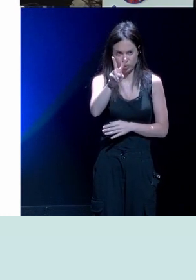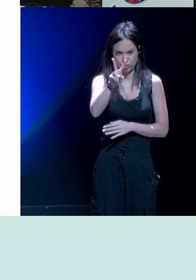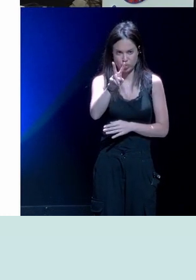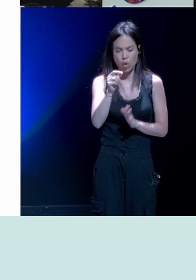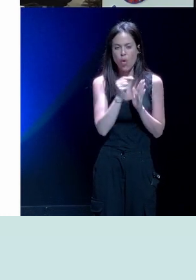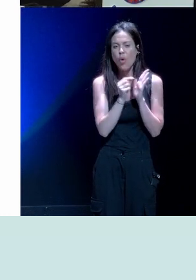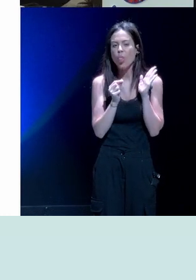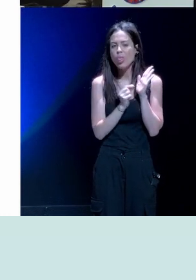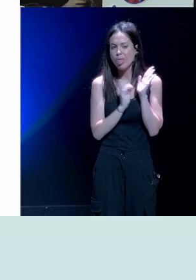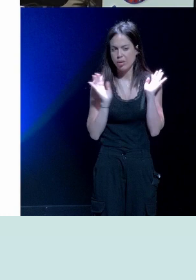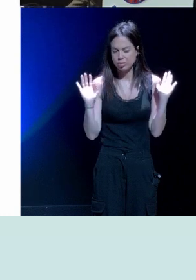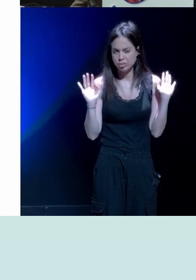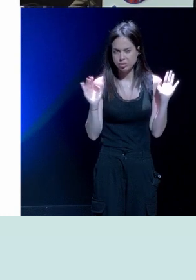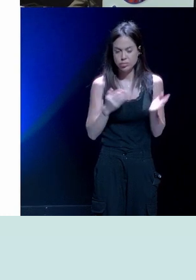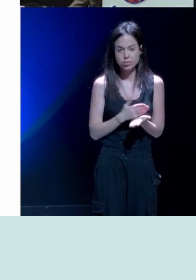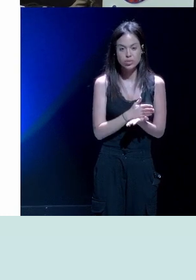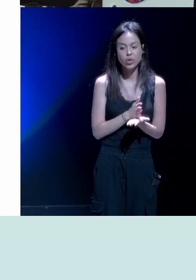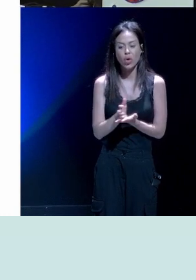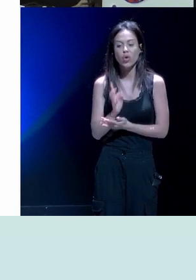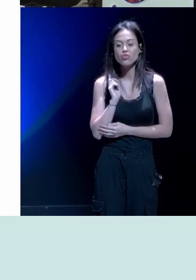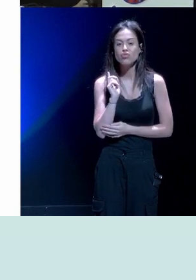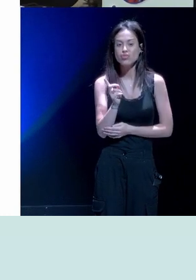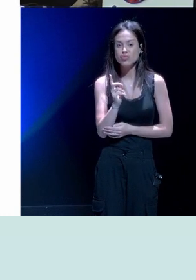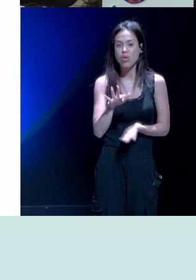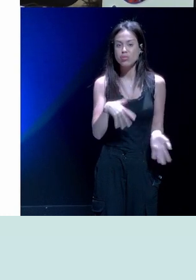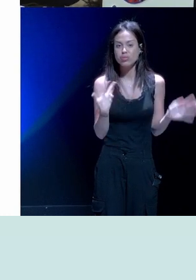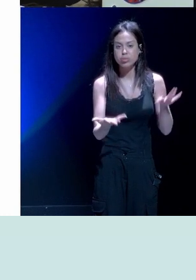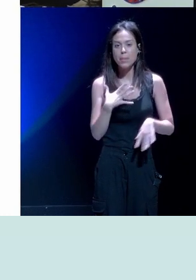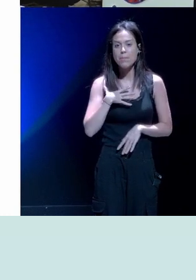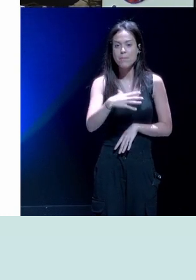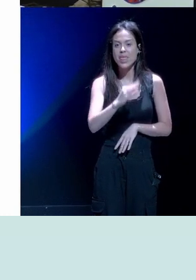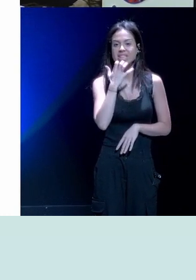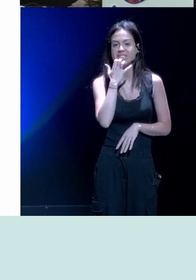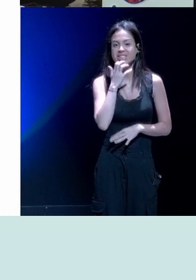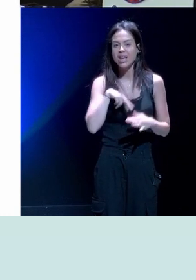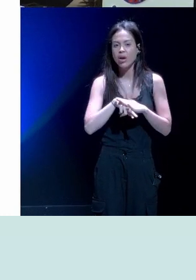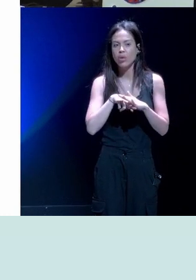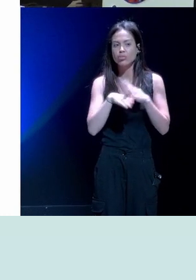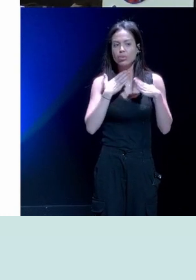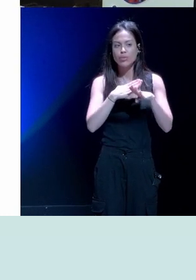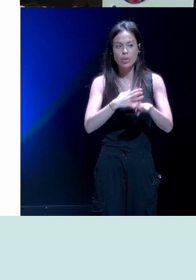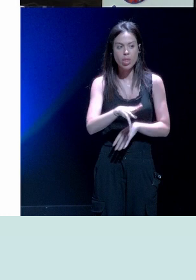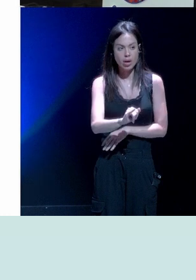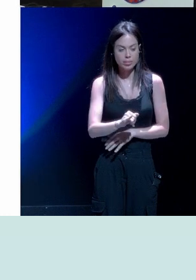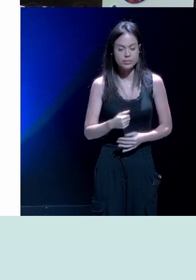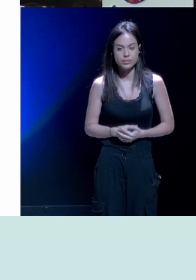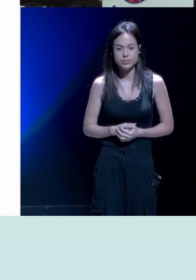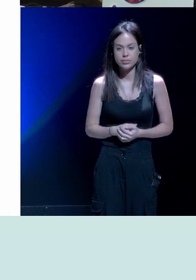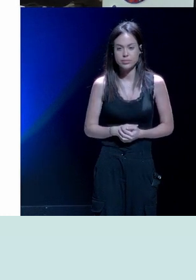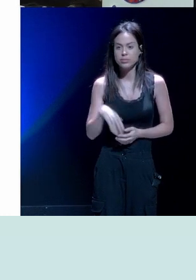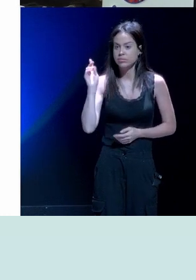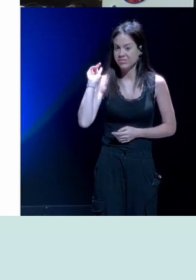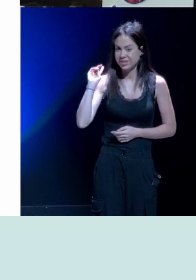hacerlo si contamos con mayores recursos. Necesitamos más recursos y tenemos que tener una concepción diferente